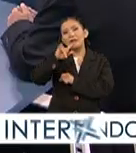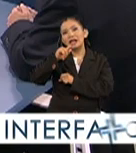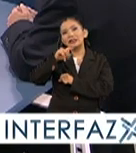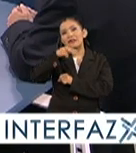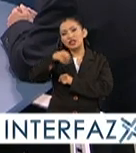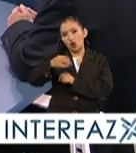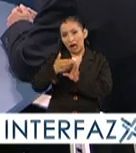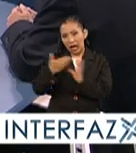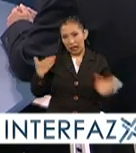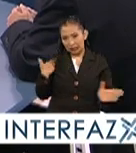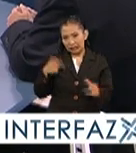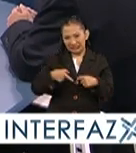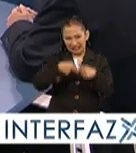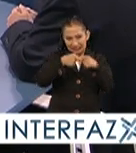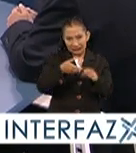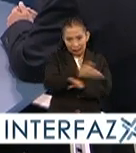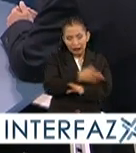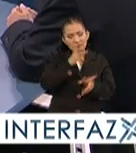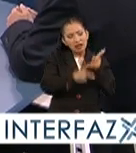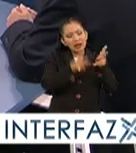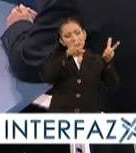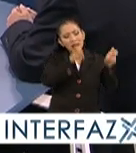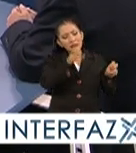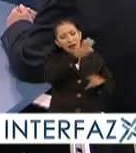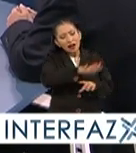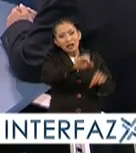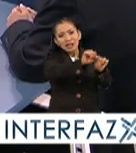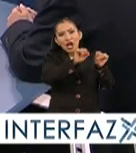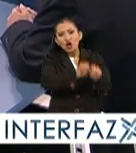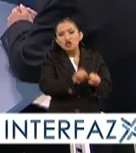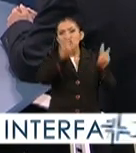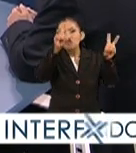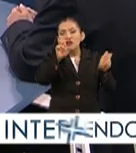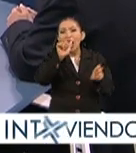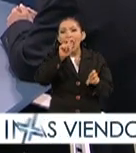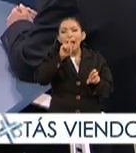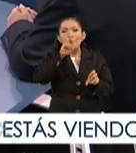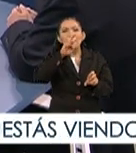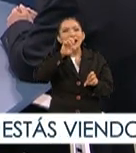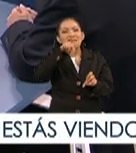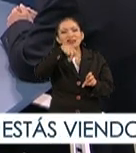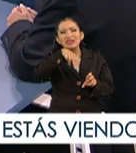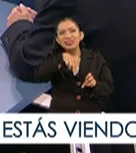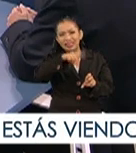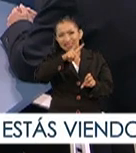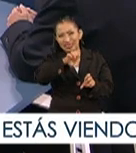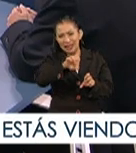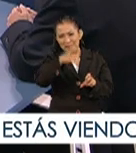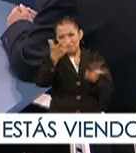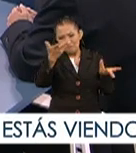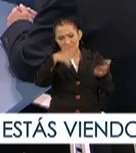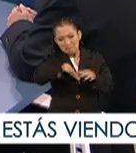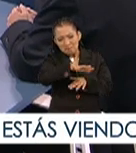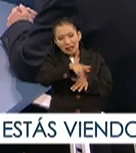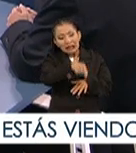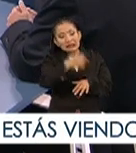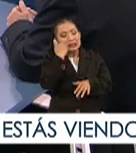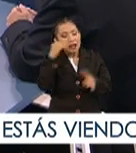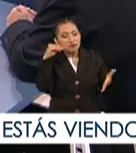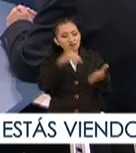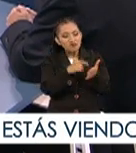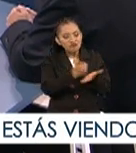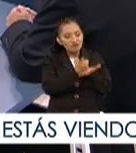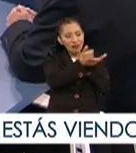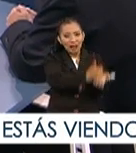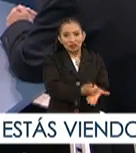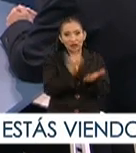Treviño y bueno, antes de irnos al corte, platicábamos de las aulas Aprende, estas pues que están intentando poder